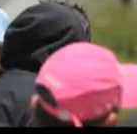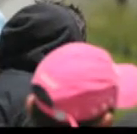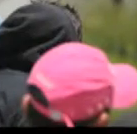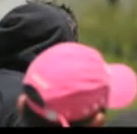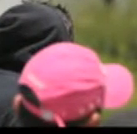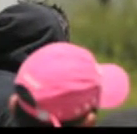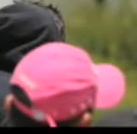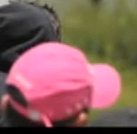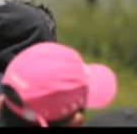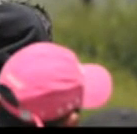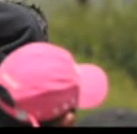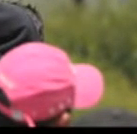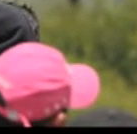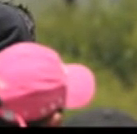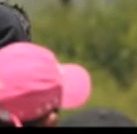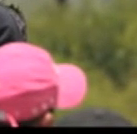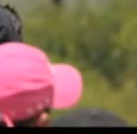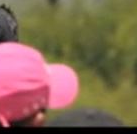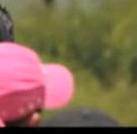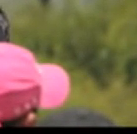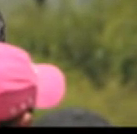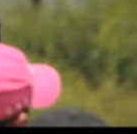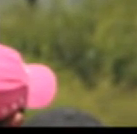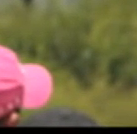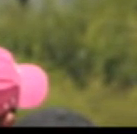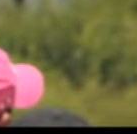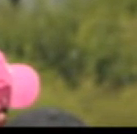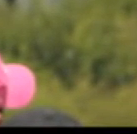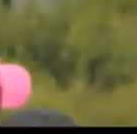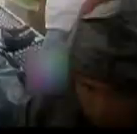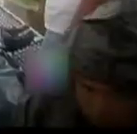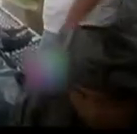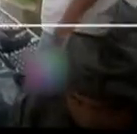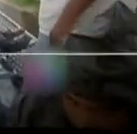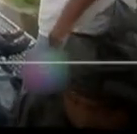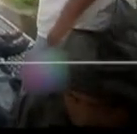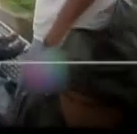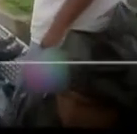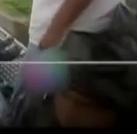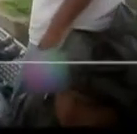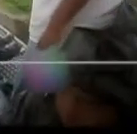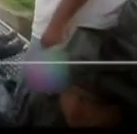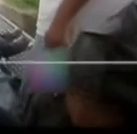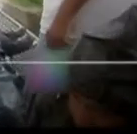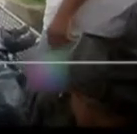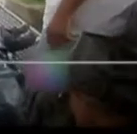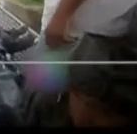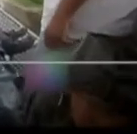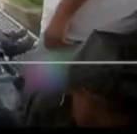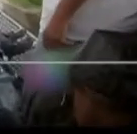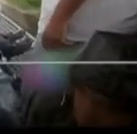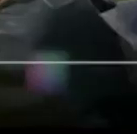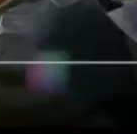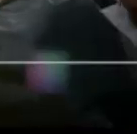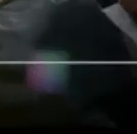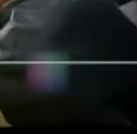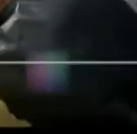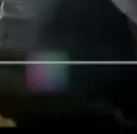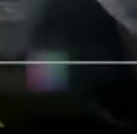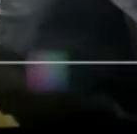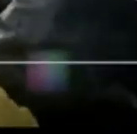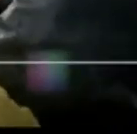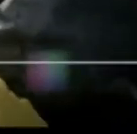padres migrantes también pueden tener un fuerte impacto en el desempeño académico. Recordemos que muchos de los 12 millones